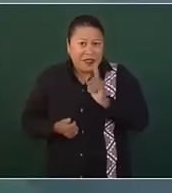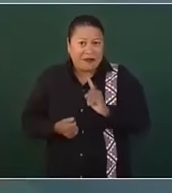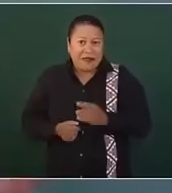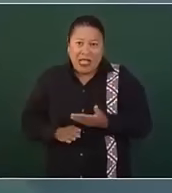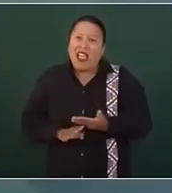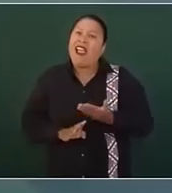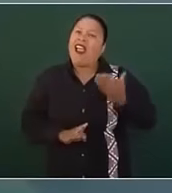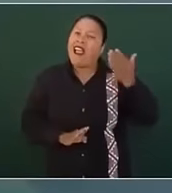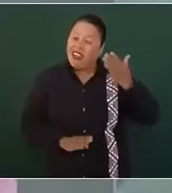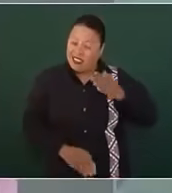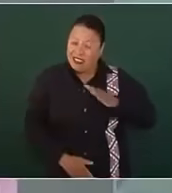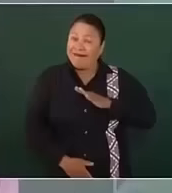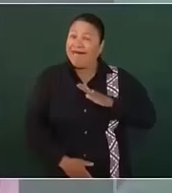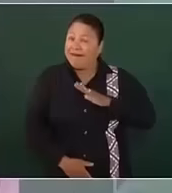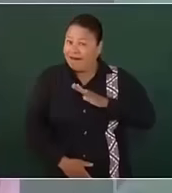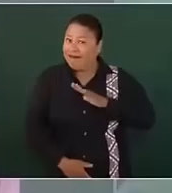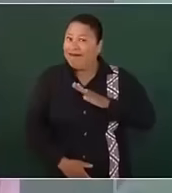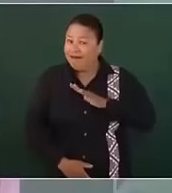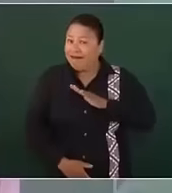Antes pasaba eso.